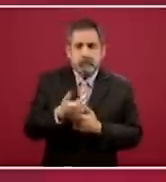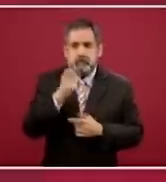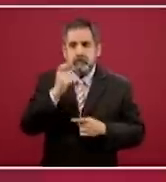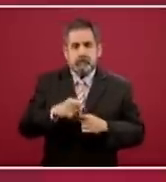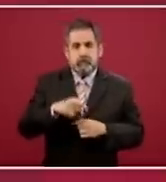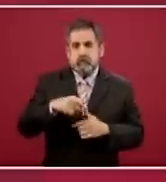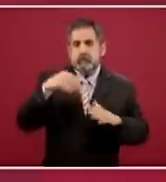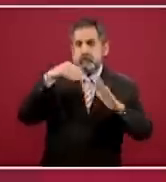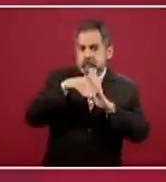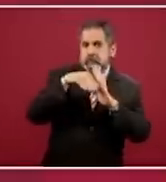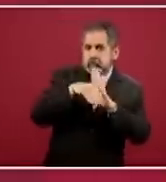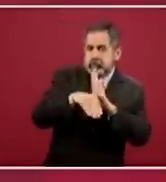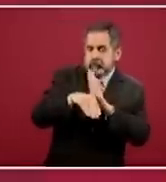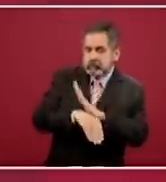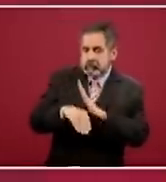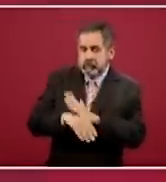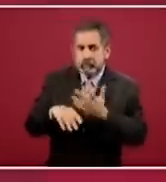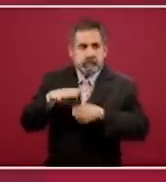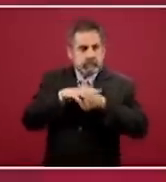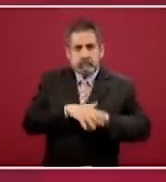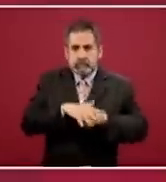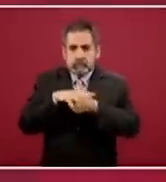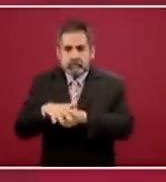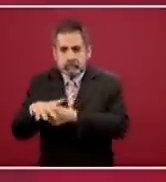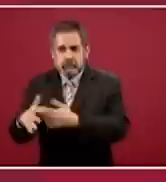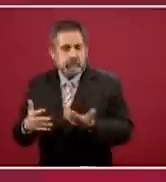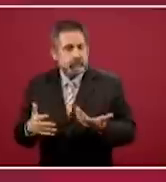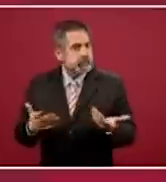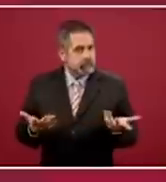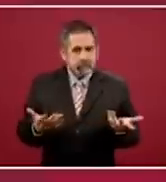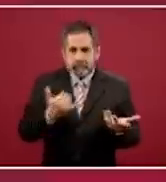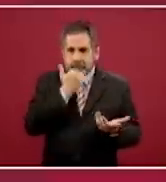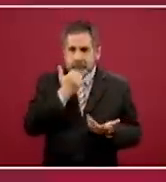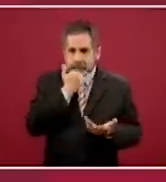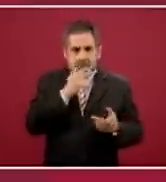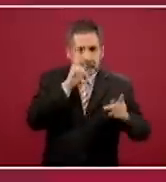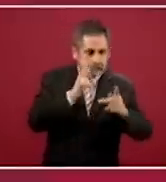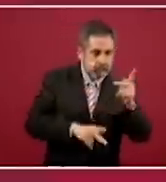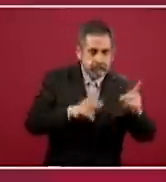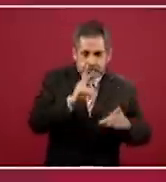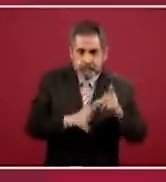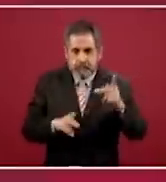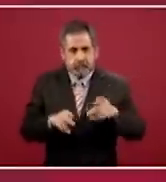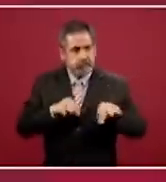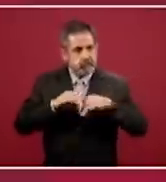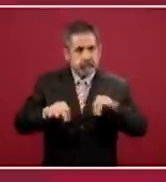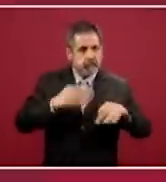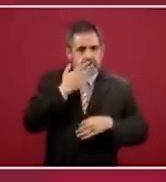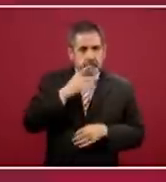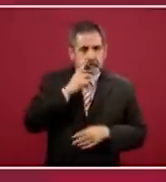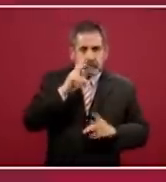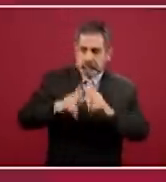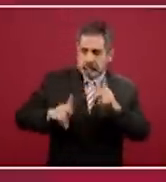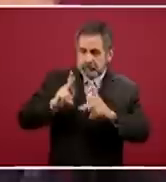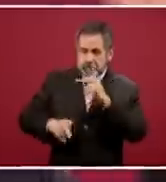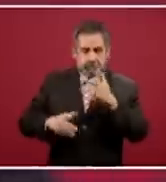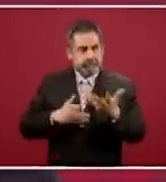está en una situación de presión porque empieza a tener interrupción de las funciones para las que está hecho,